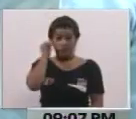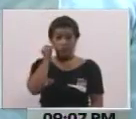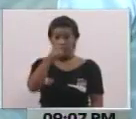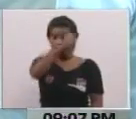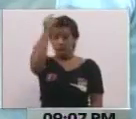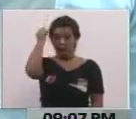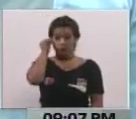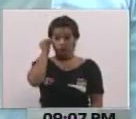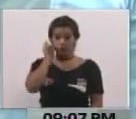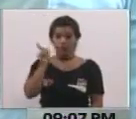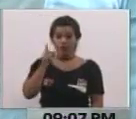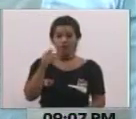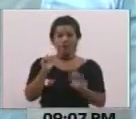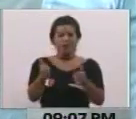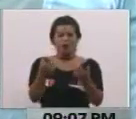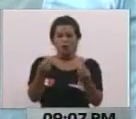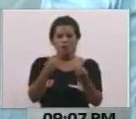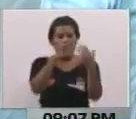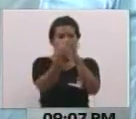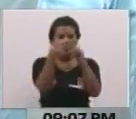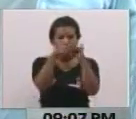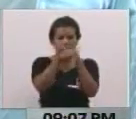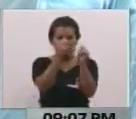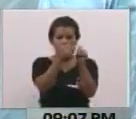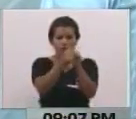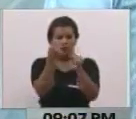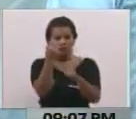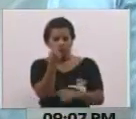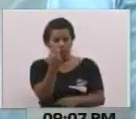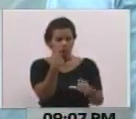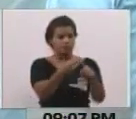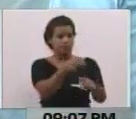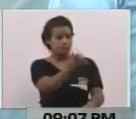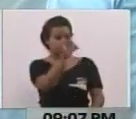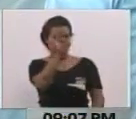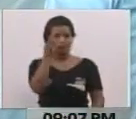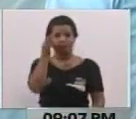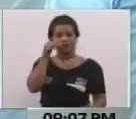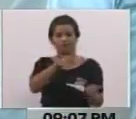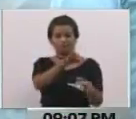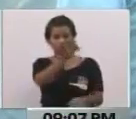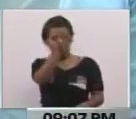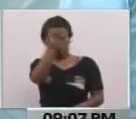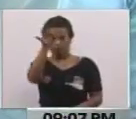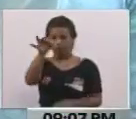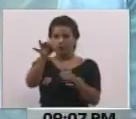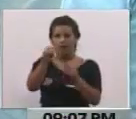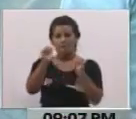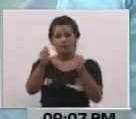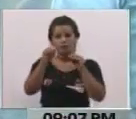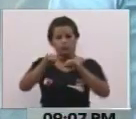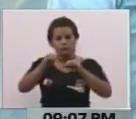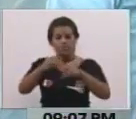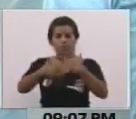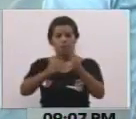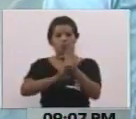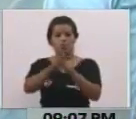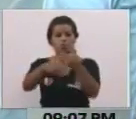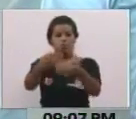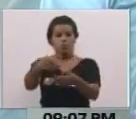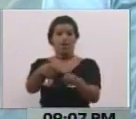la misión Barrio Adentro Deportivo, una misión que ha promovido desde las zonas populares y desde